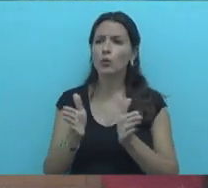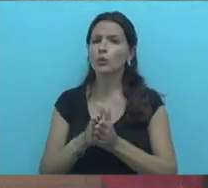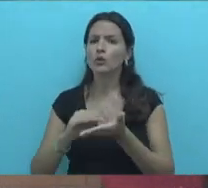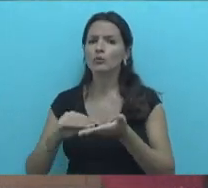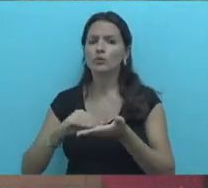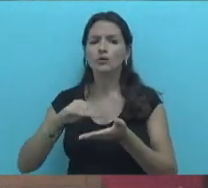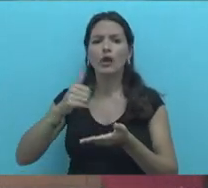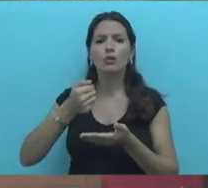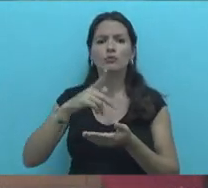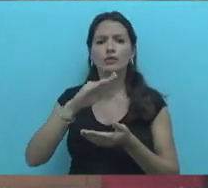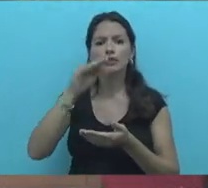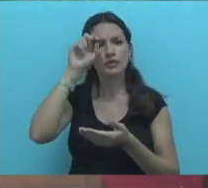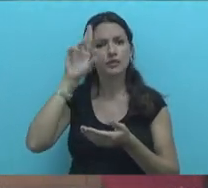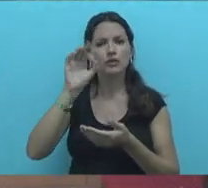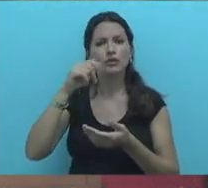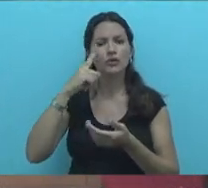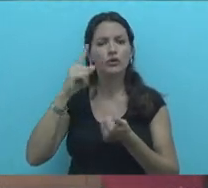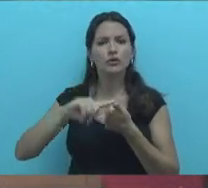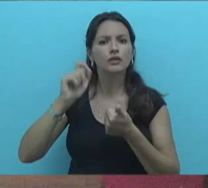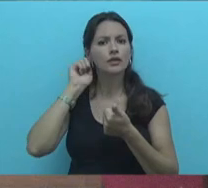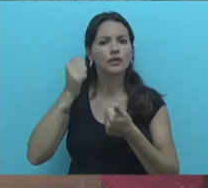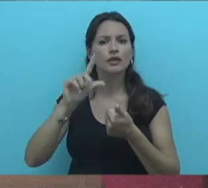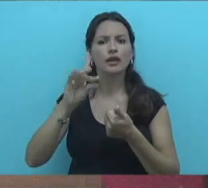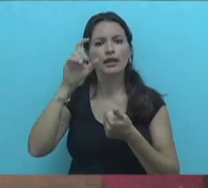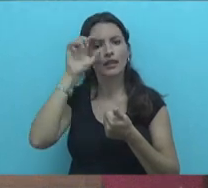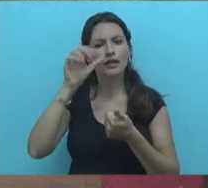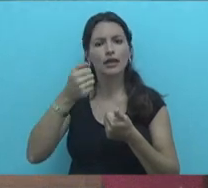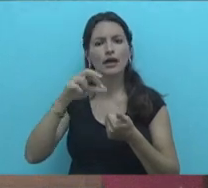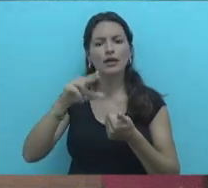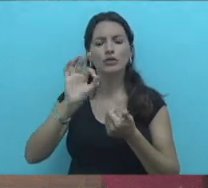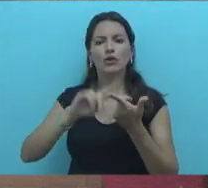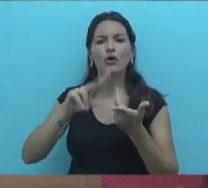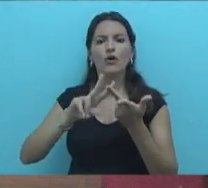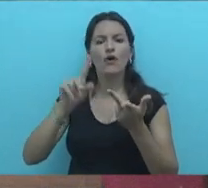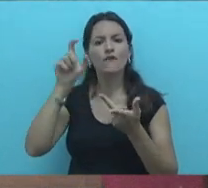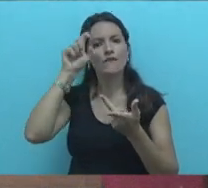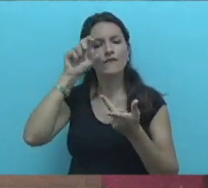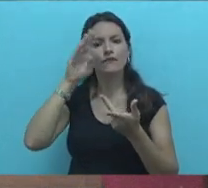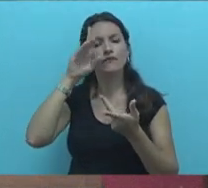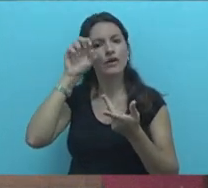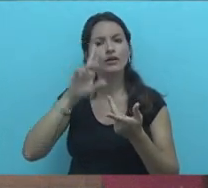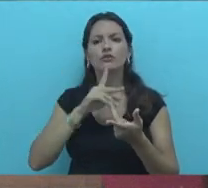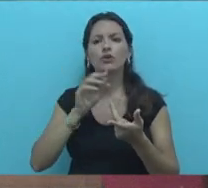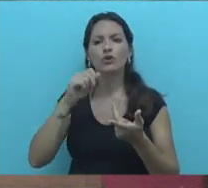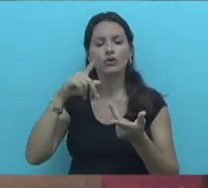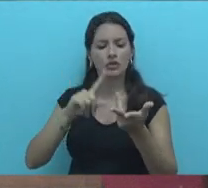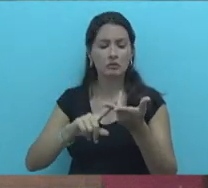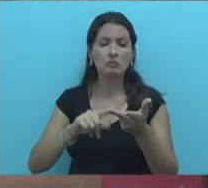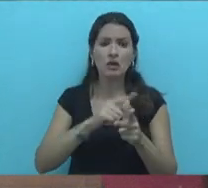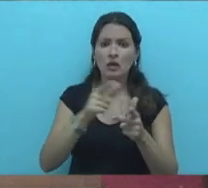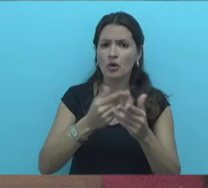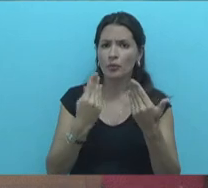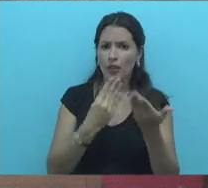Tep y Bertone, y que consiste en realizar un reconocimiento a los doctores Matías Sander Berman y